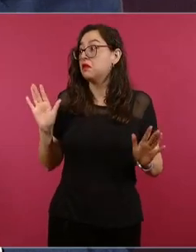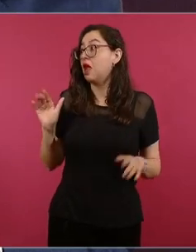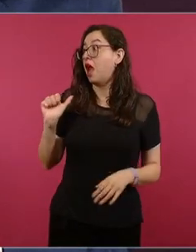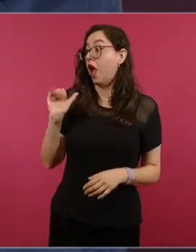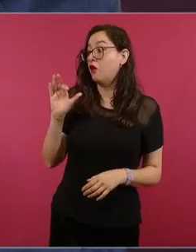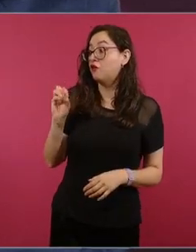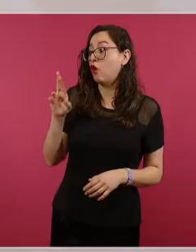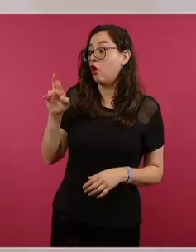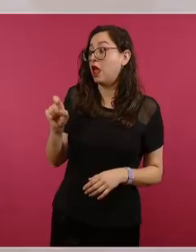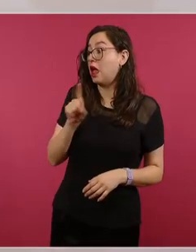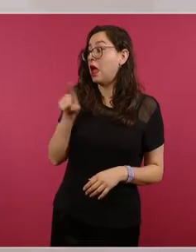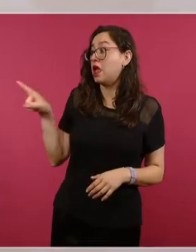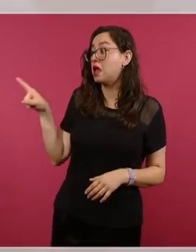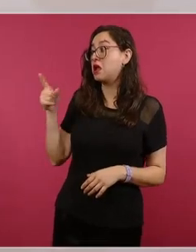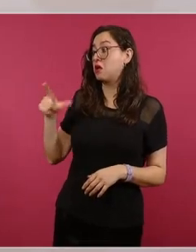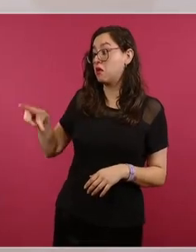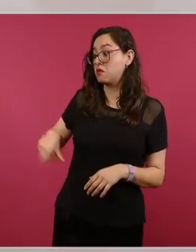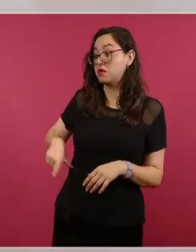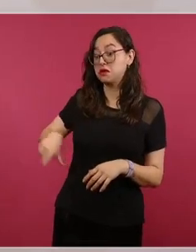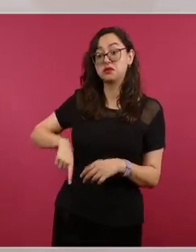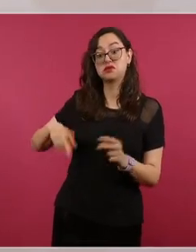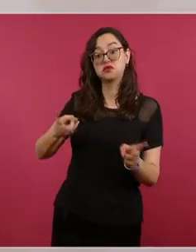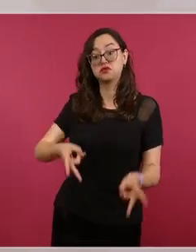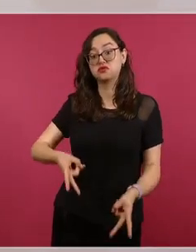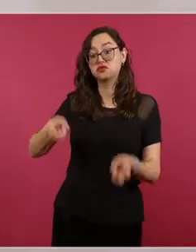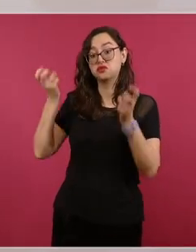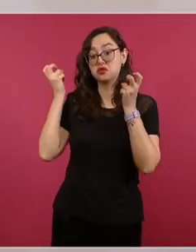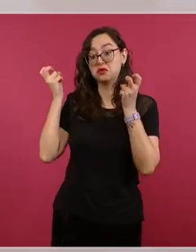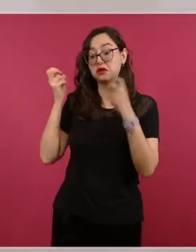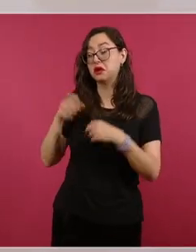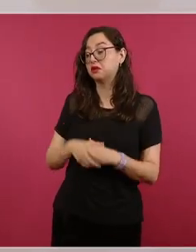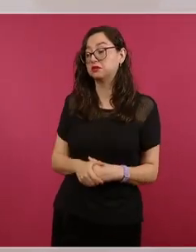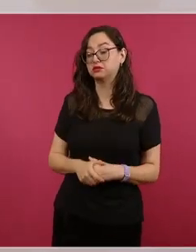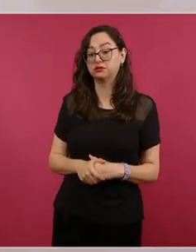las pensiones de los trabajadores.